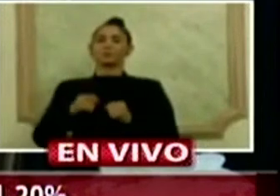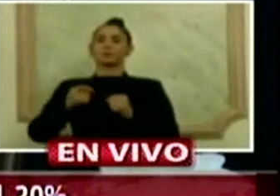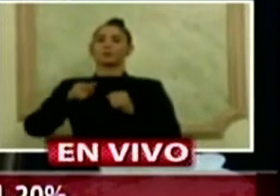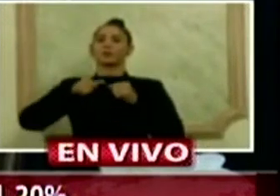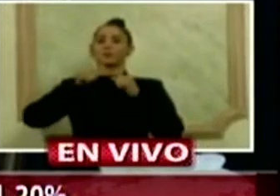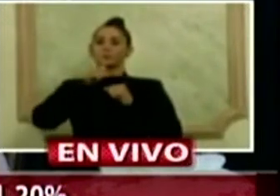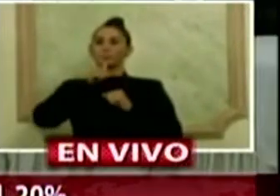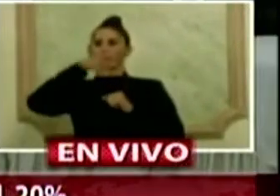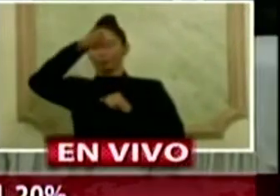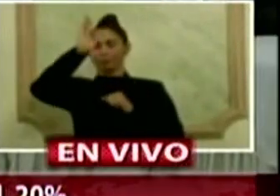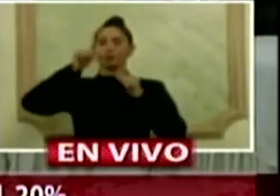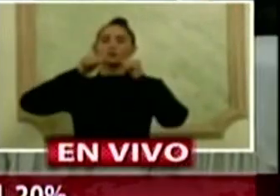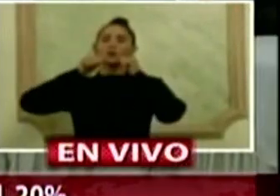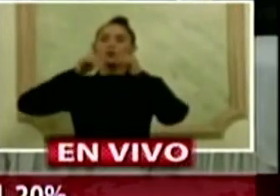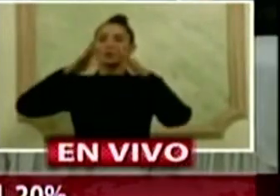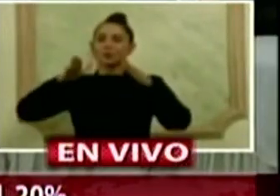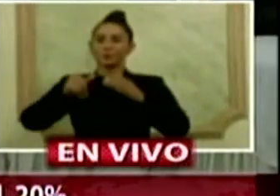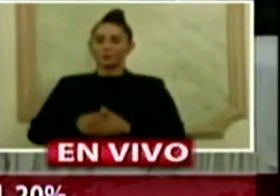bendiga.